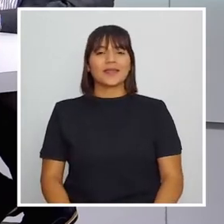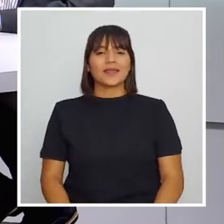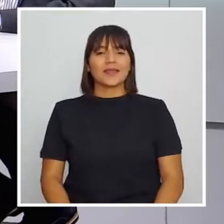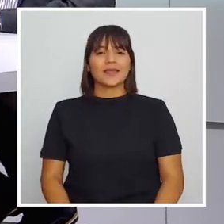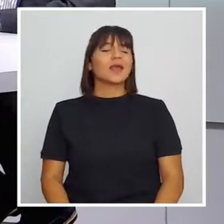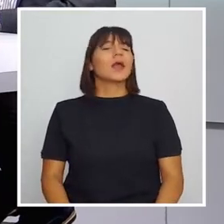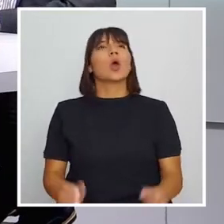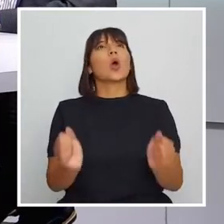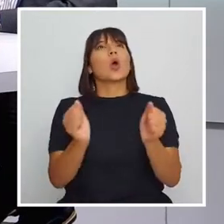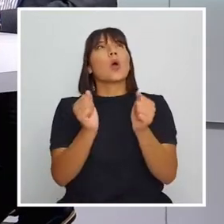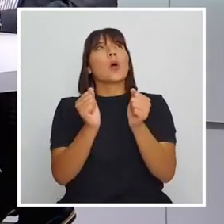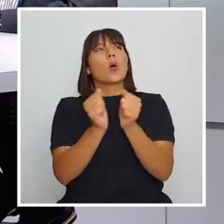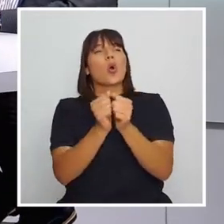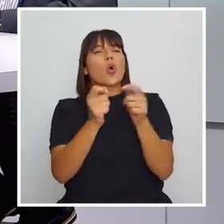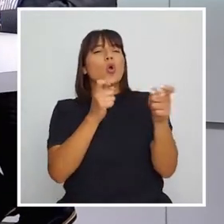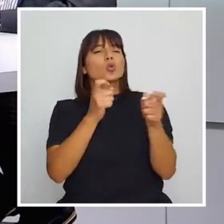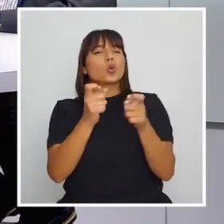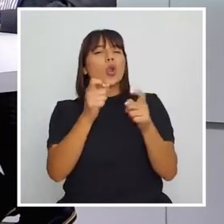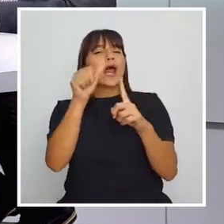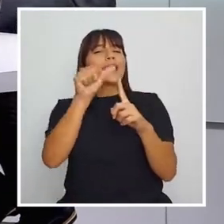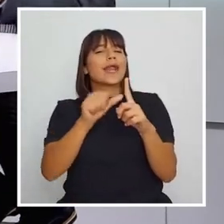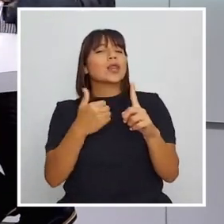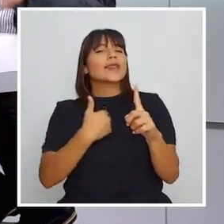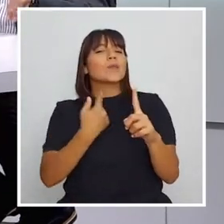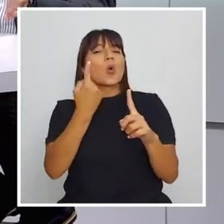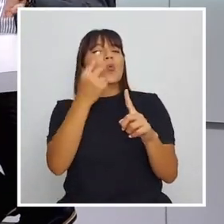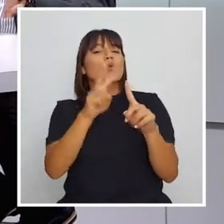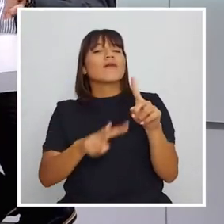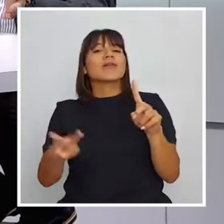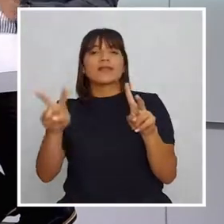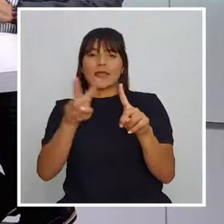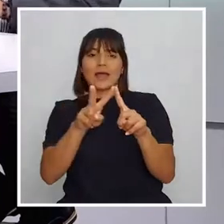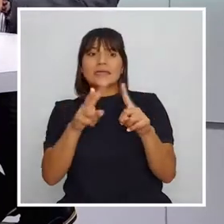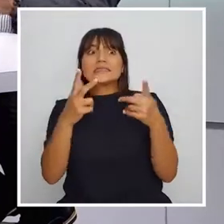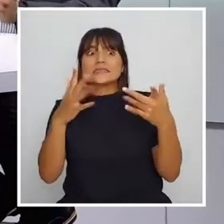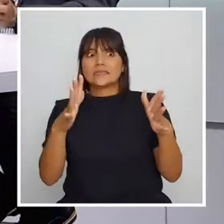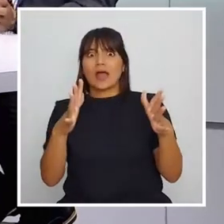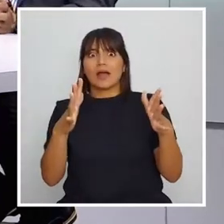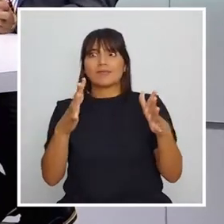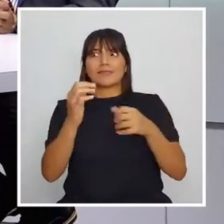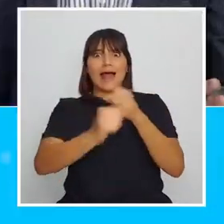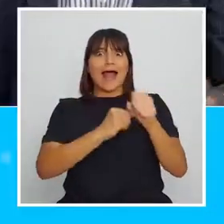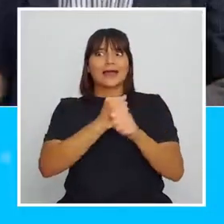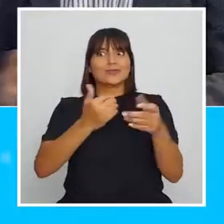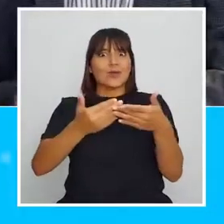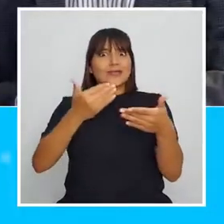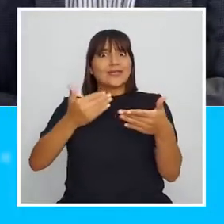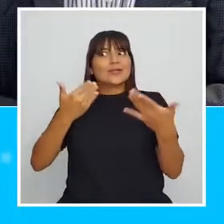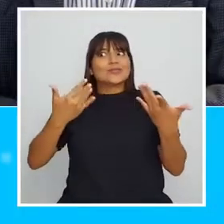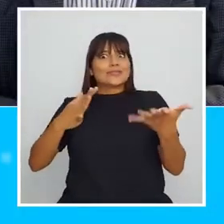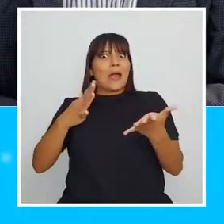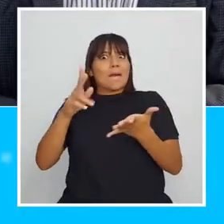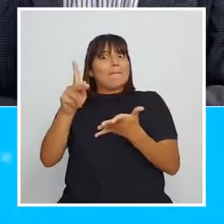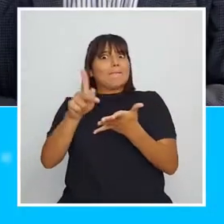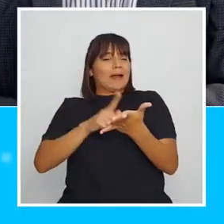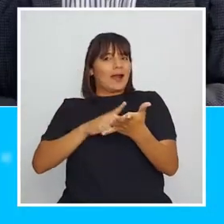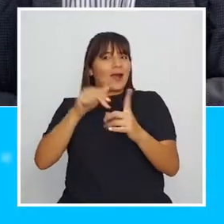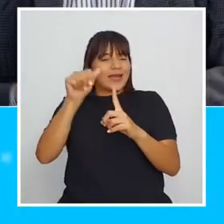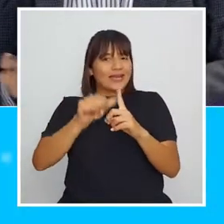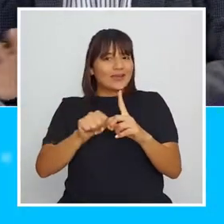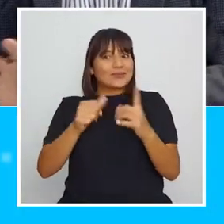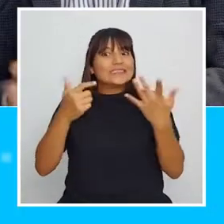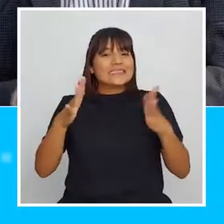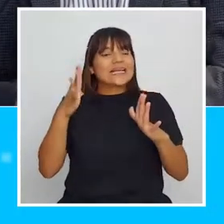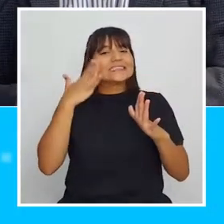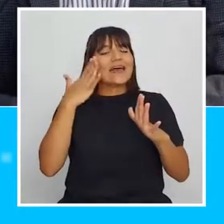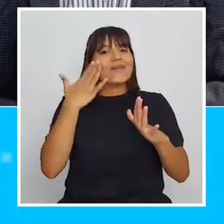con el manejo del aguinaldo tenemos una ventaja, y es que ya lo hemos recibido varias veces, ya sabemos qué es lo que pasa. Entonces, si ya